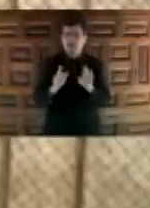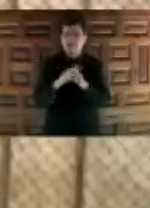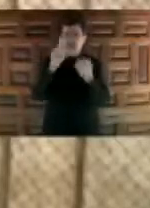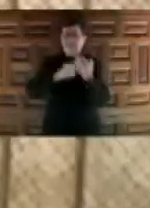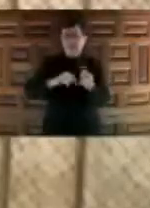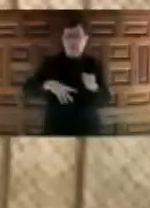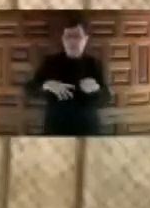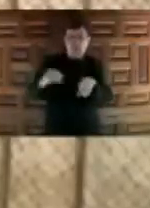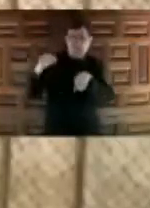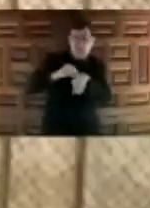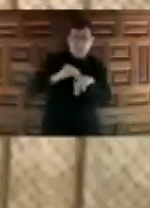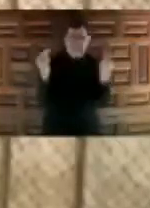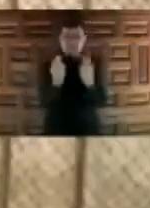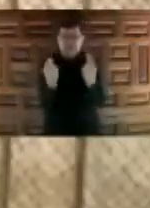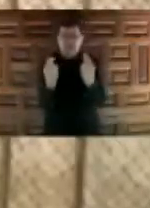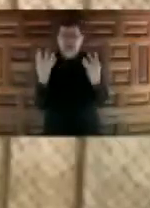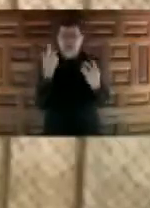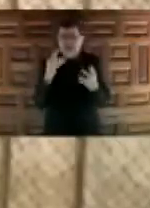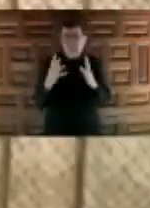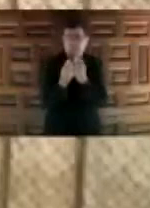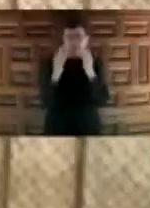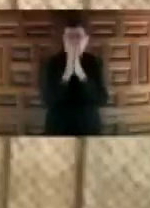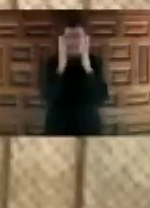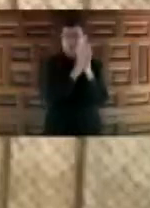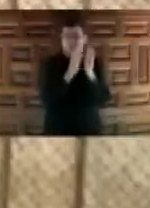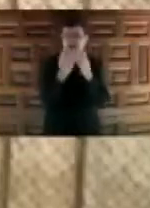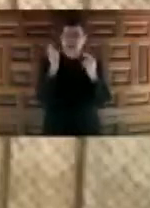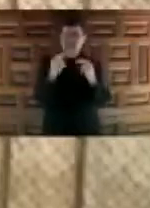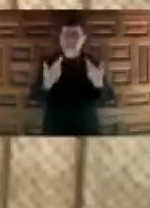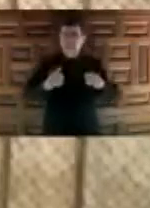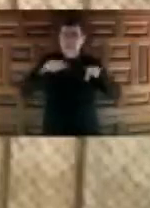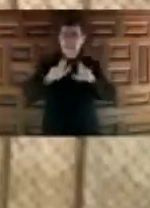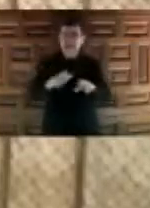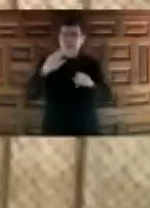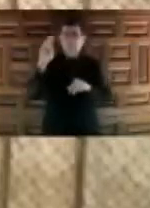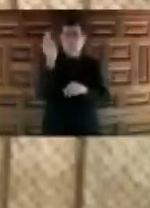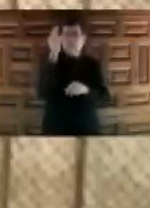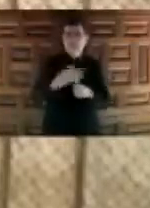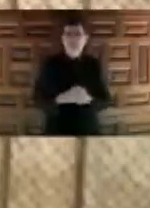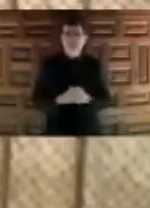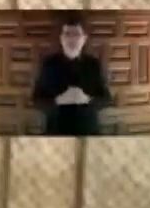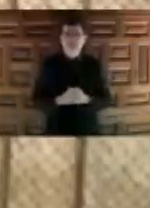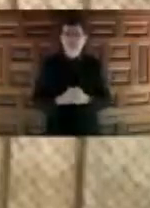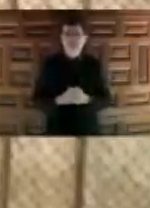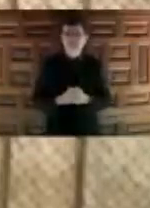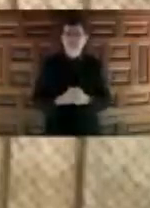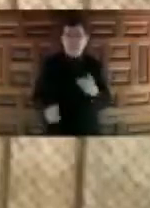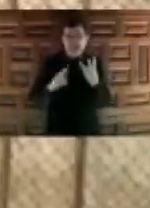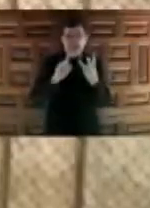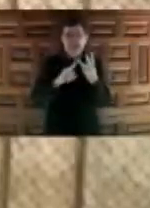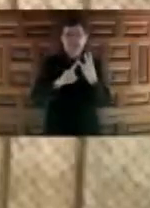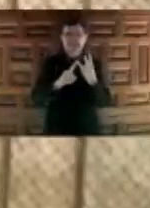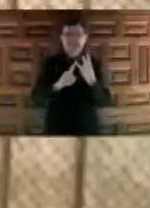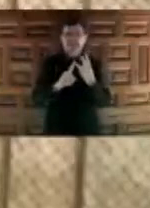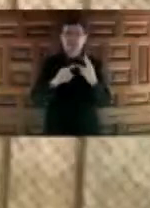la gobernanza, las necesidades de participación y la representación universitaria? La número